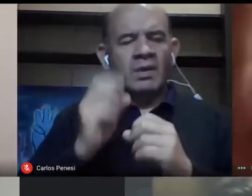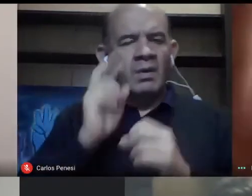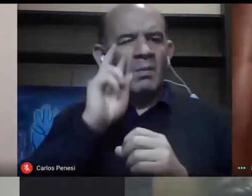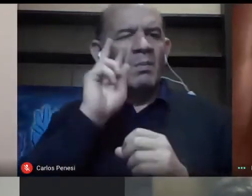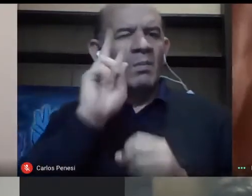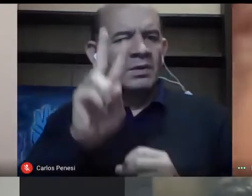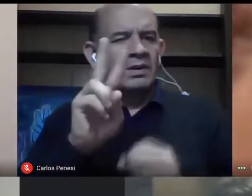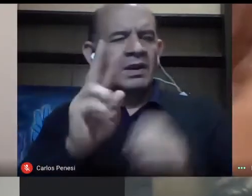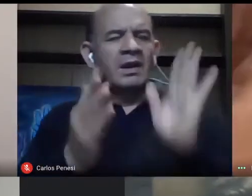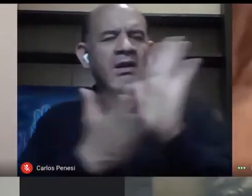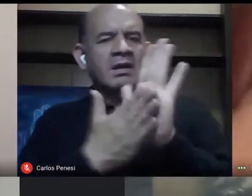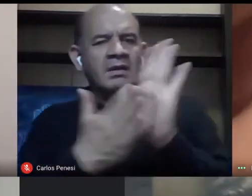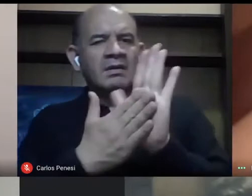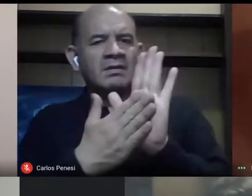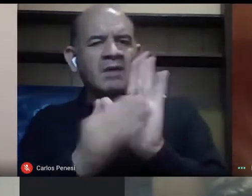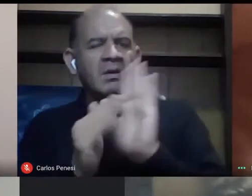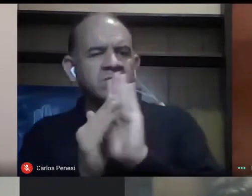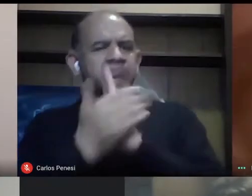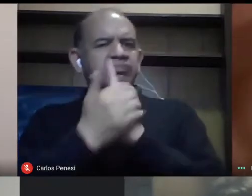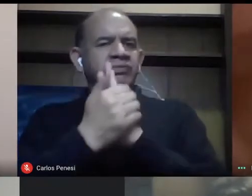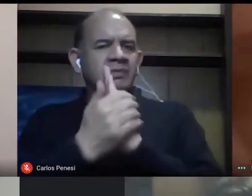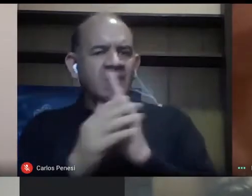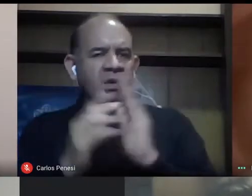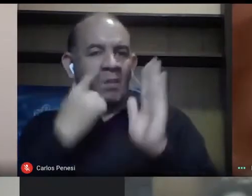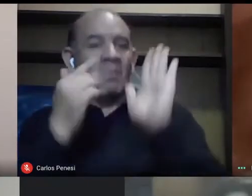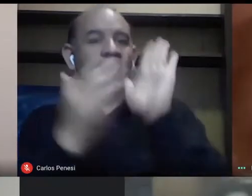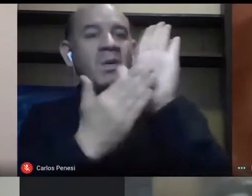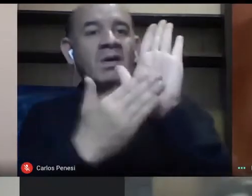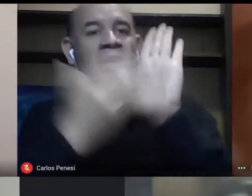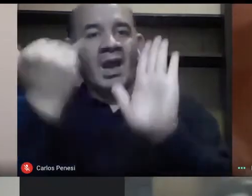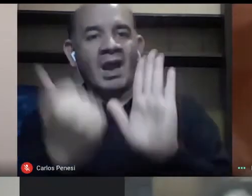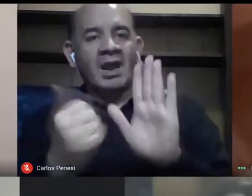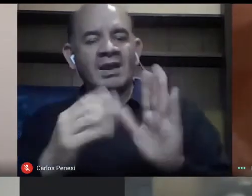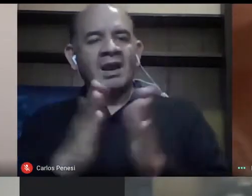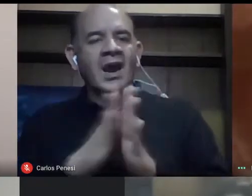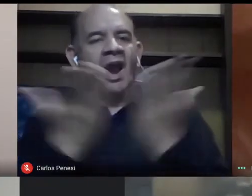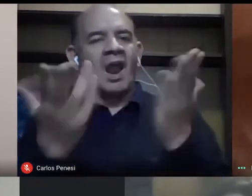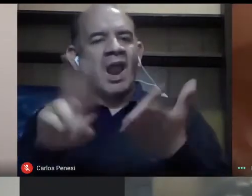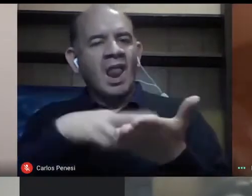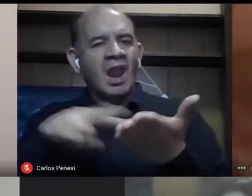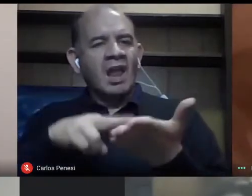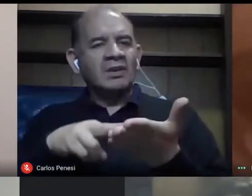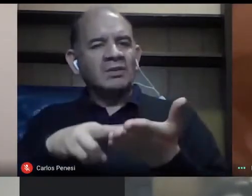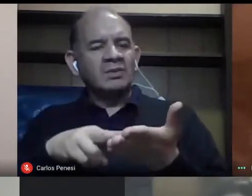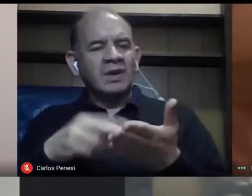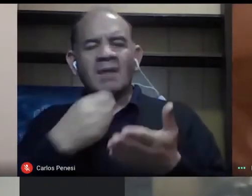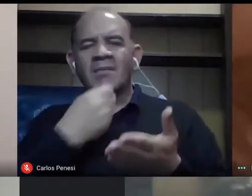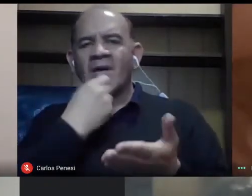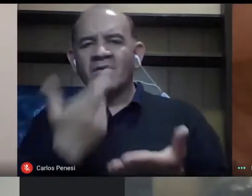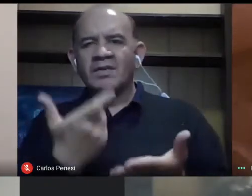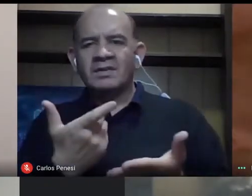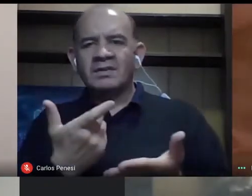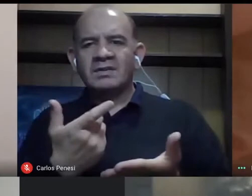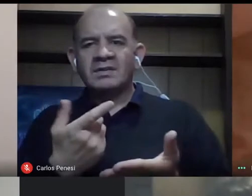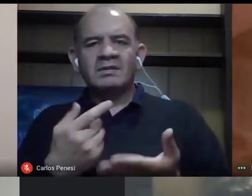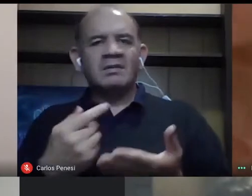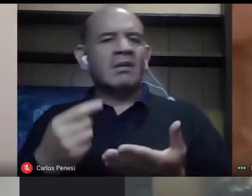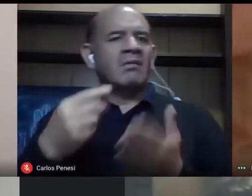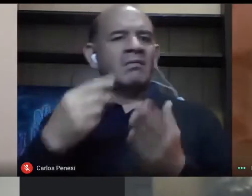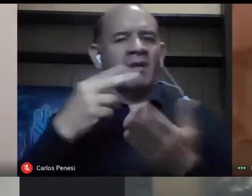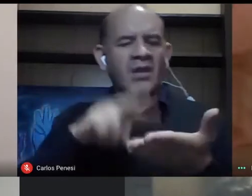diversos y estar presentes en todos los espacios donde se promueve la lectura y no ser nada más una segunda categoría de